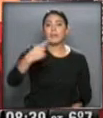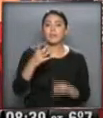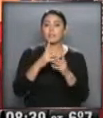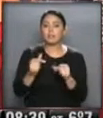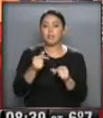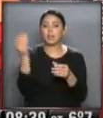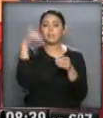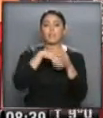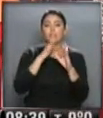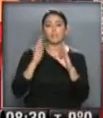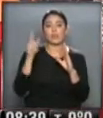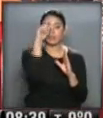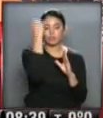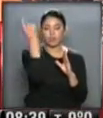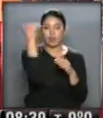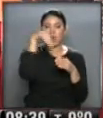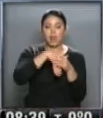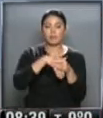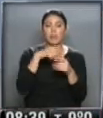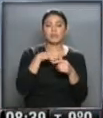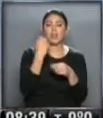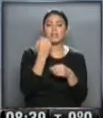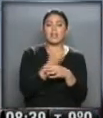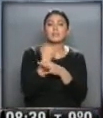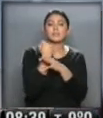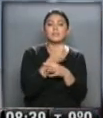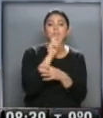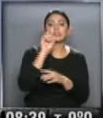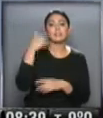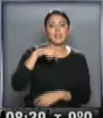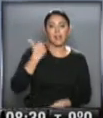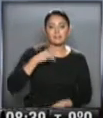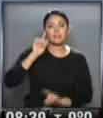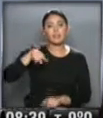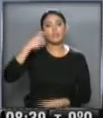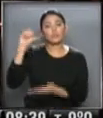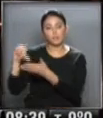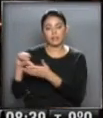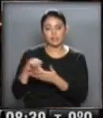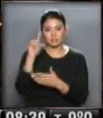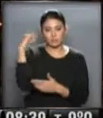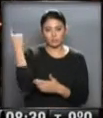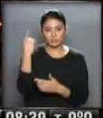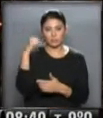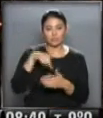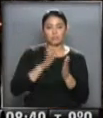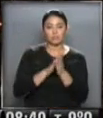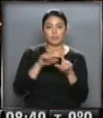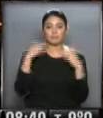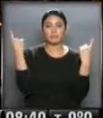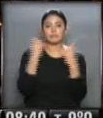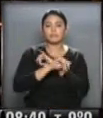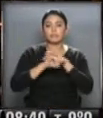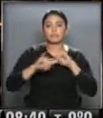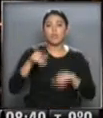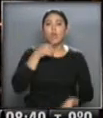Biblioteca Nacional con la presencia de expertos nacionales e internacionales en el marco de la campaña nacional